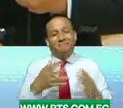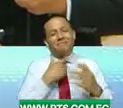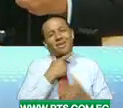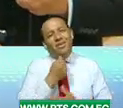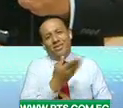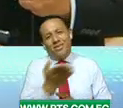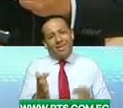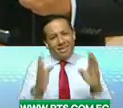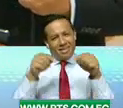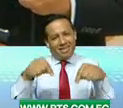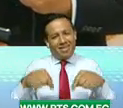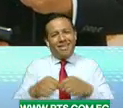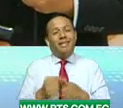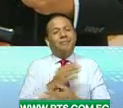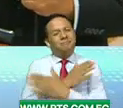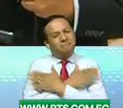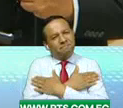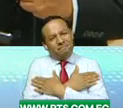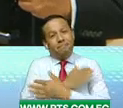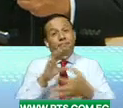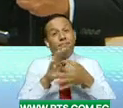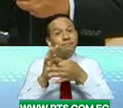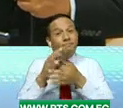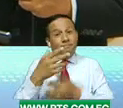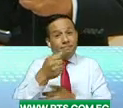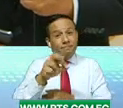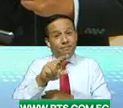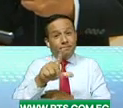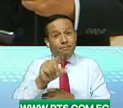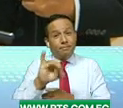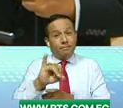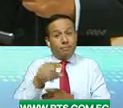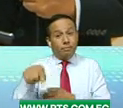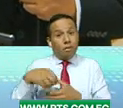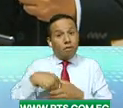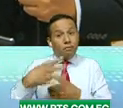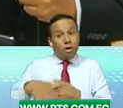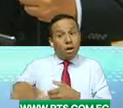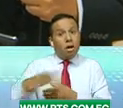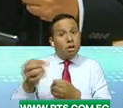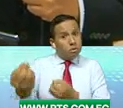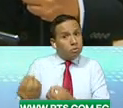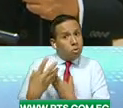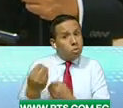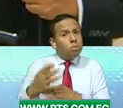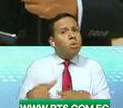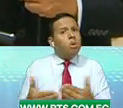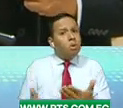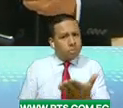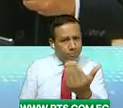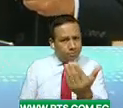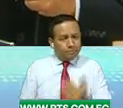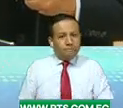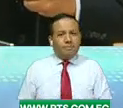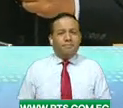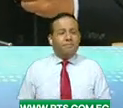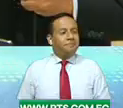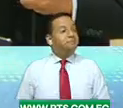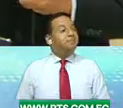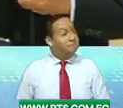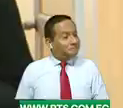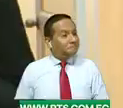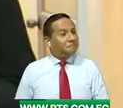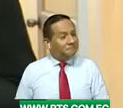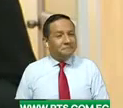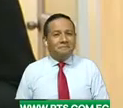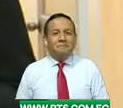que nos acompañen. Saludamos también a Charlie Pisa, quien nos tiene importante información. Charlie, adelante. Así es, buenas noches. Nos